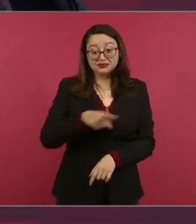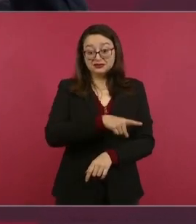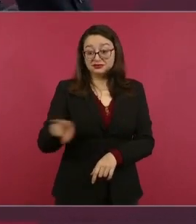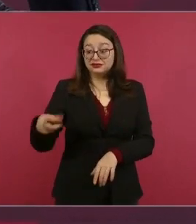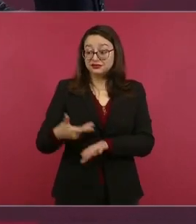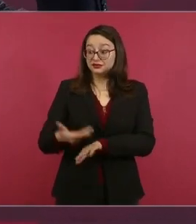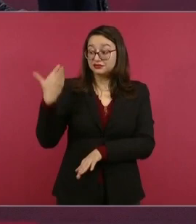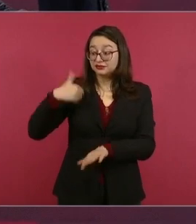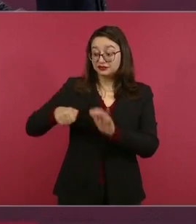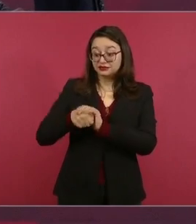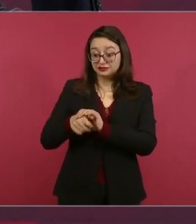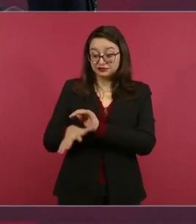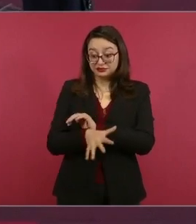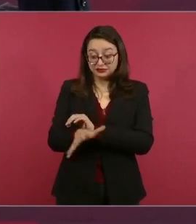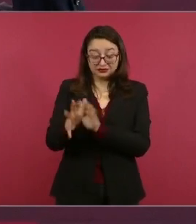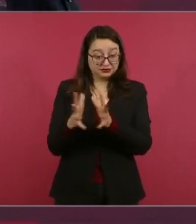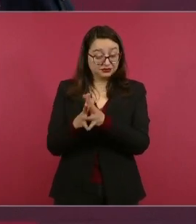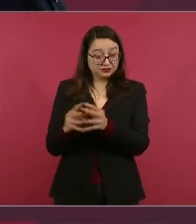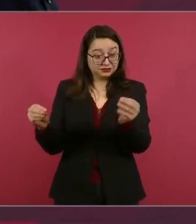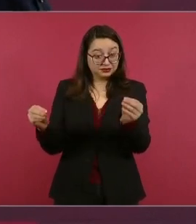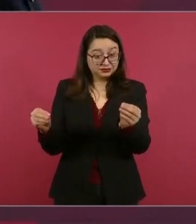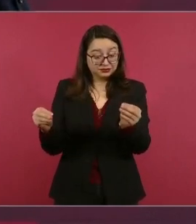y no responsables.